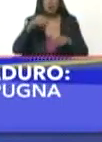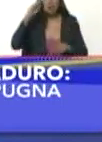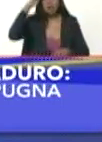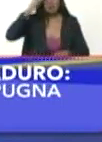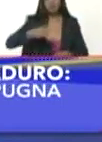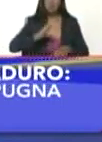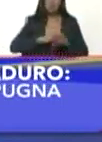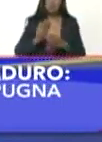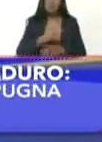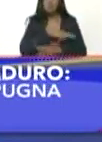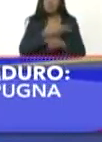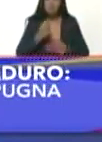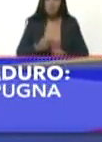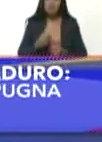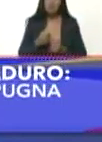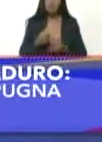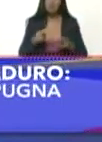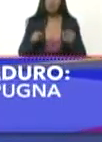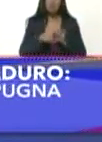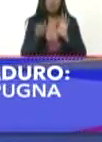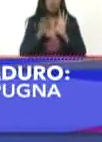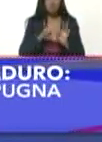Porque si fue dura la pugna